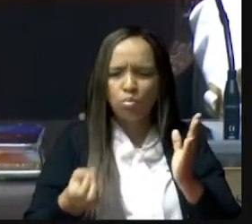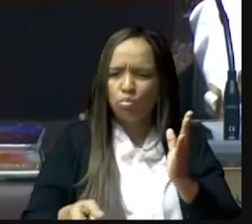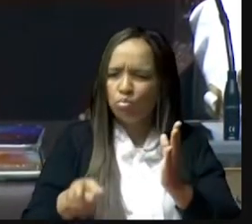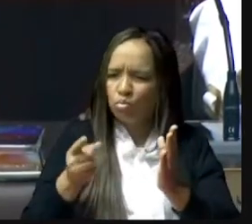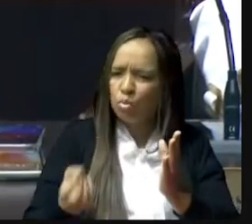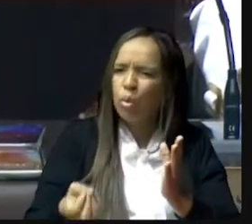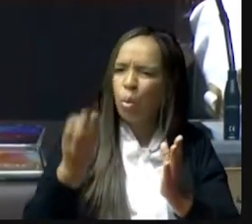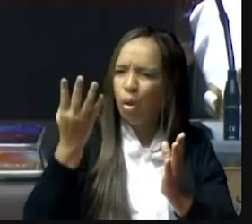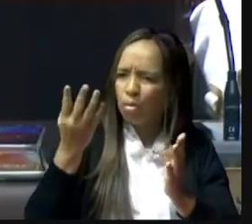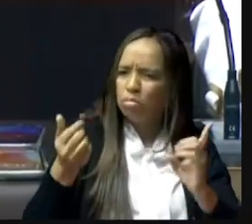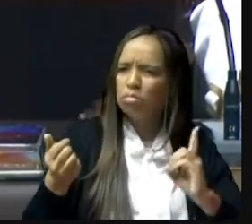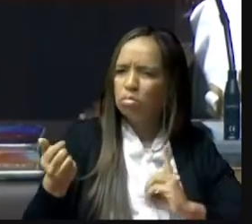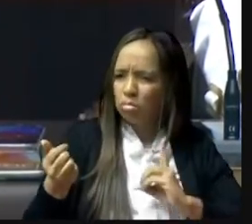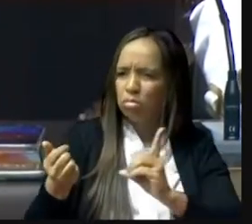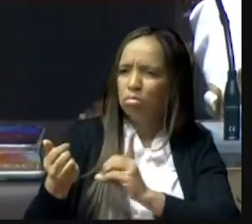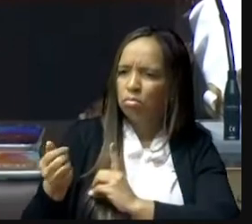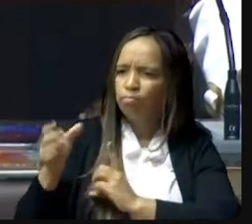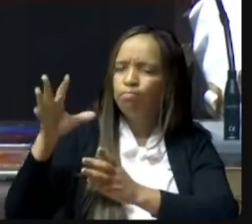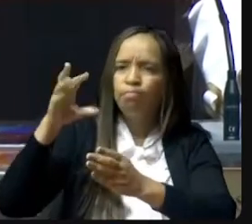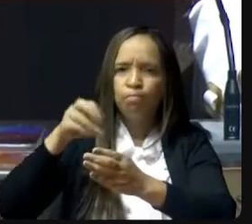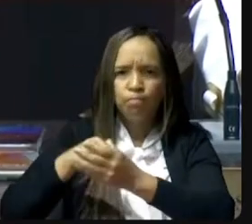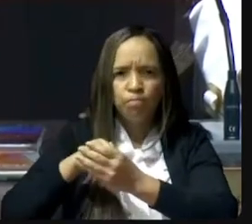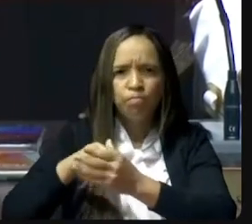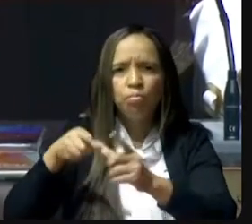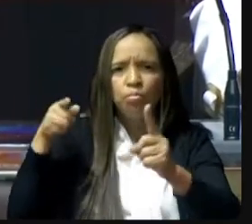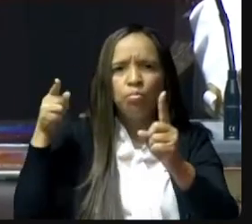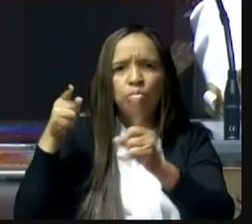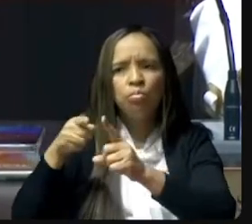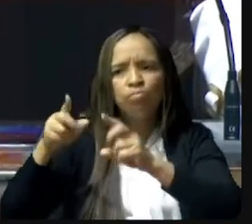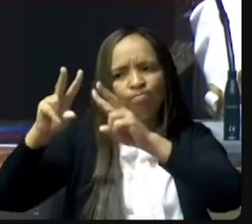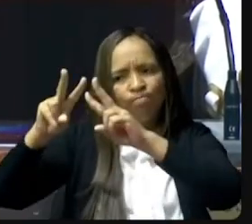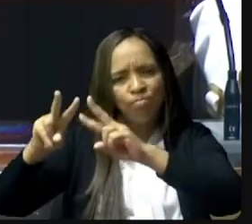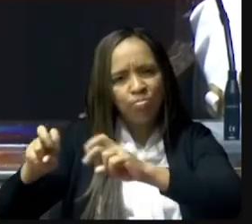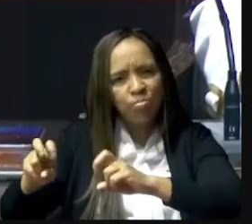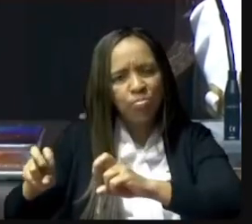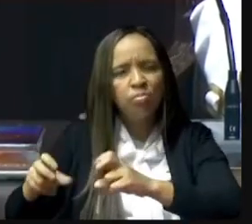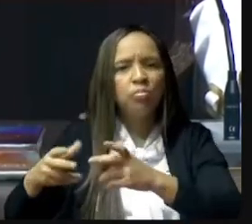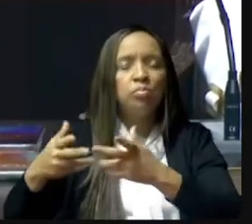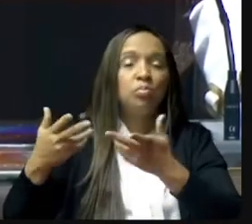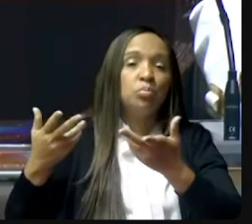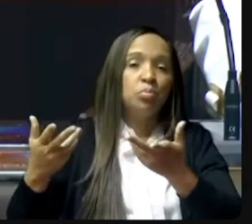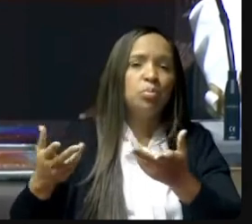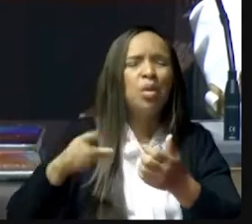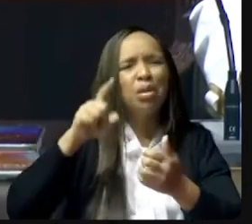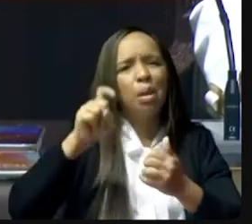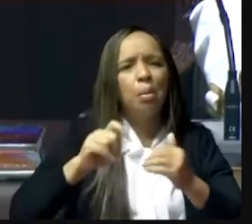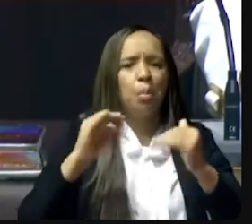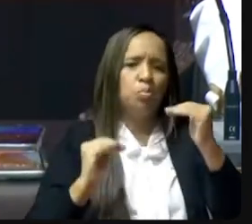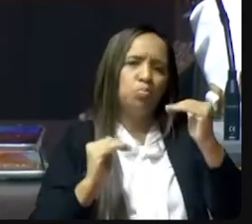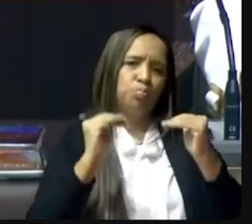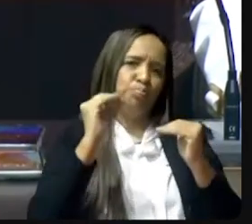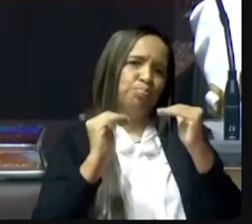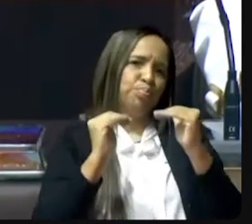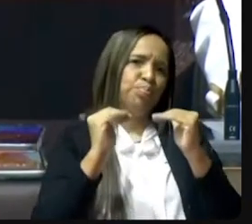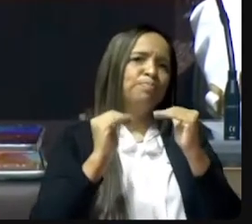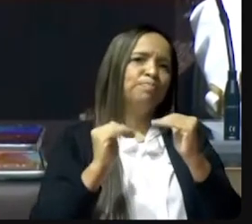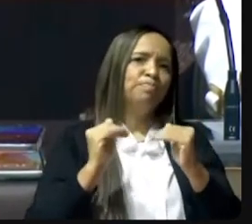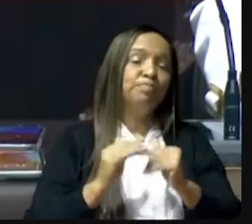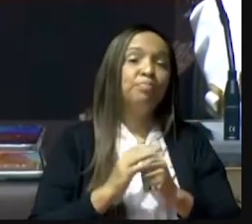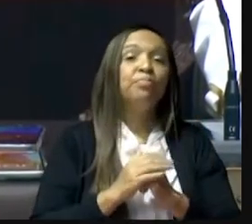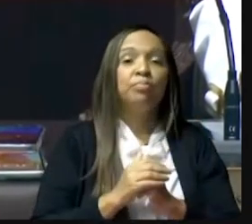de las diferentes fuerzas de manera más o menos equitativa llamo a los